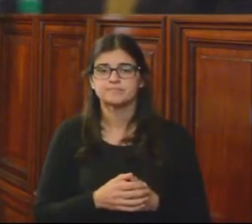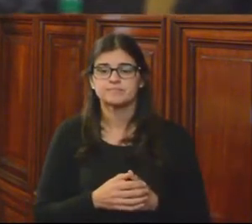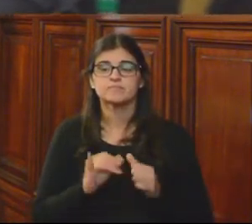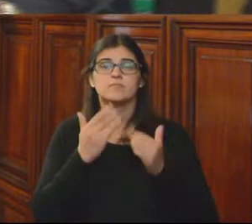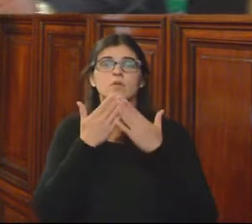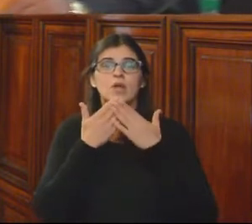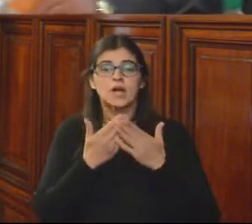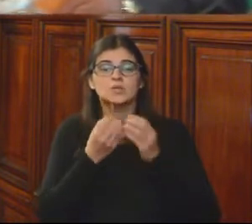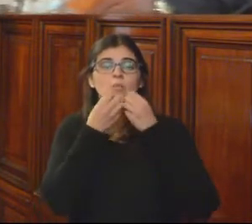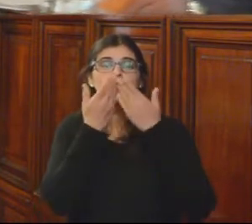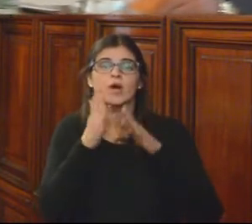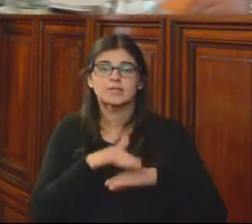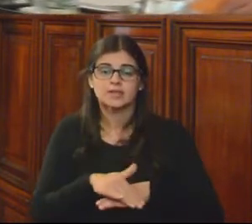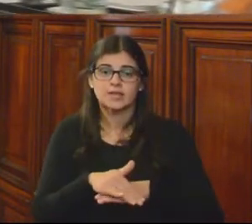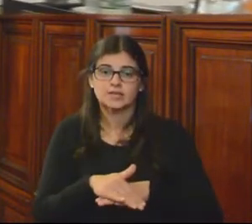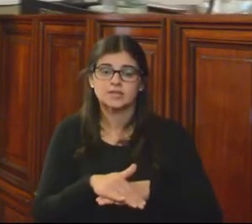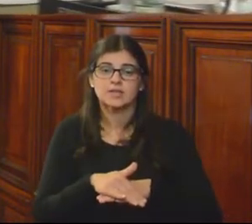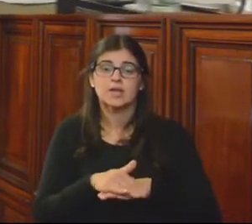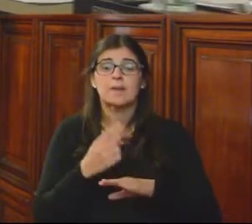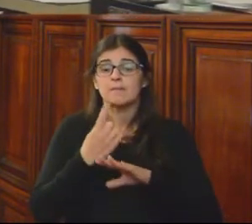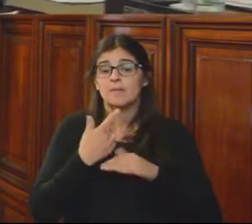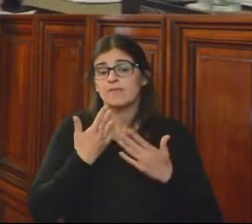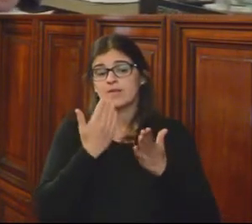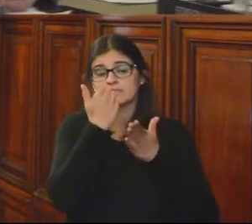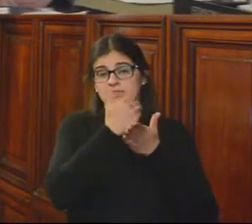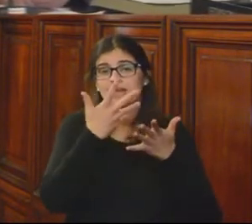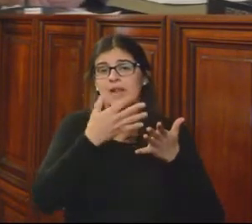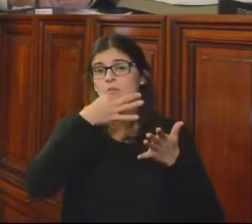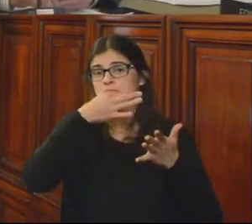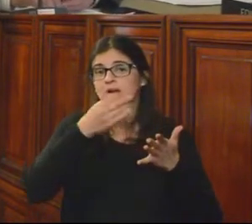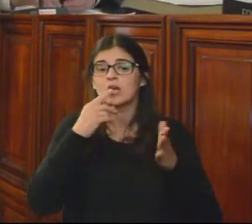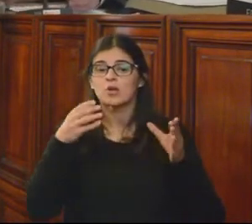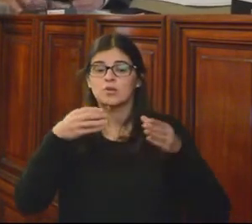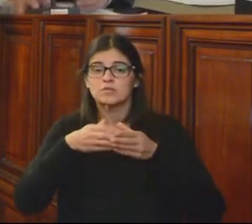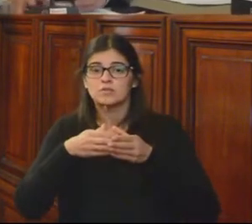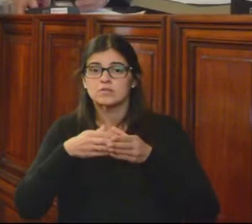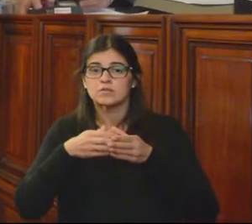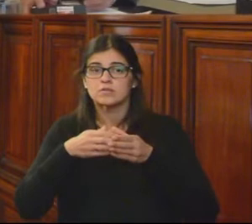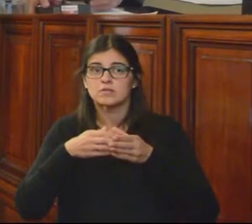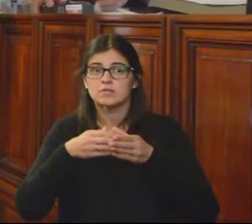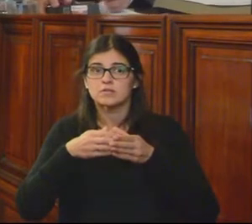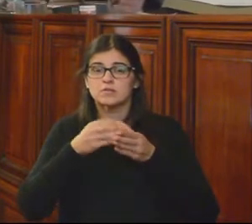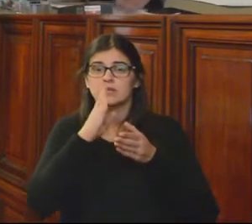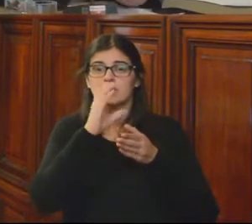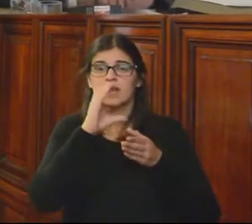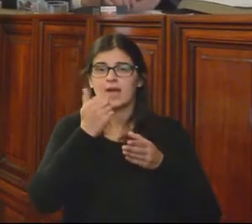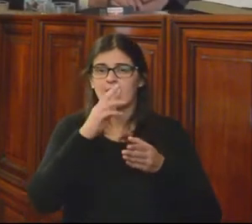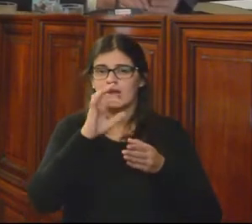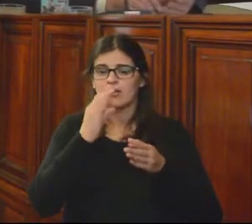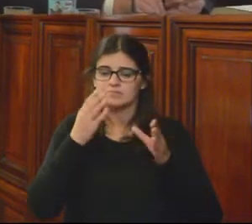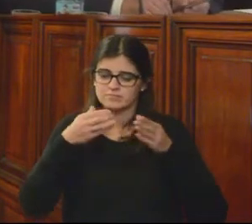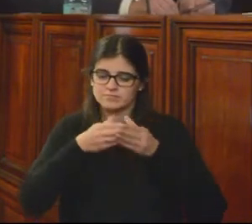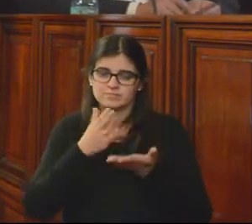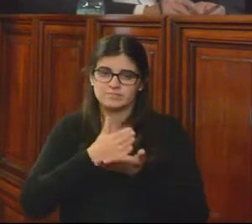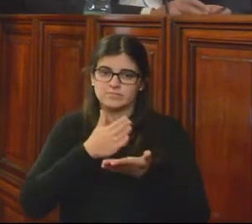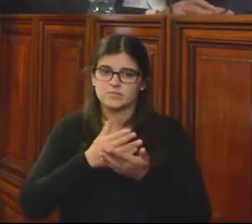Muchas gracias, muy buenas tardes. El primer punto que queremos resaltar es que el colega Humberto, Carlos Correa, del Centro de Derechos